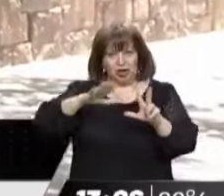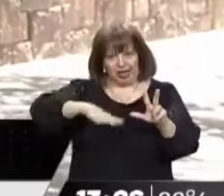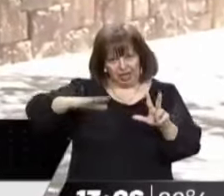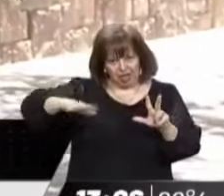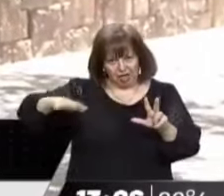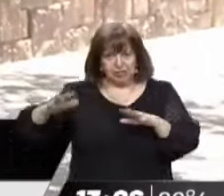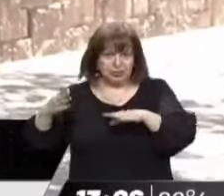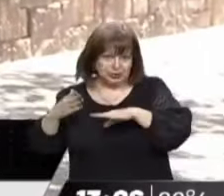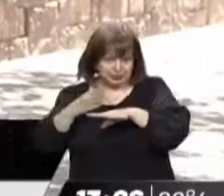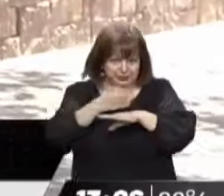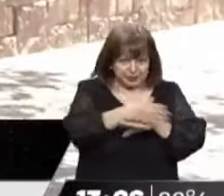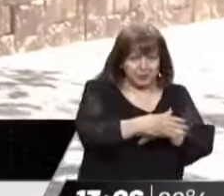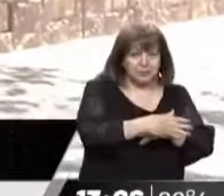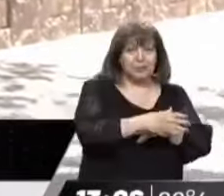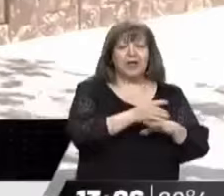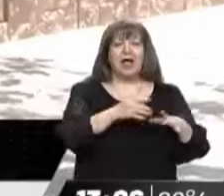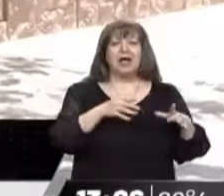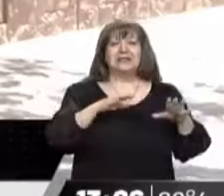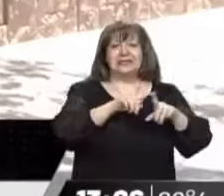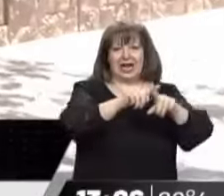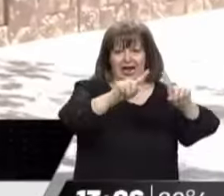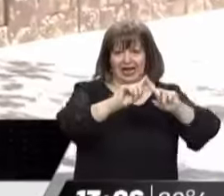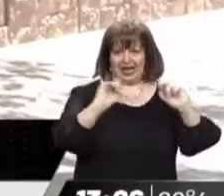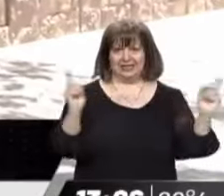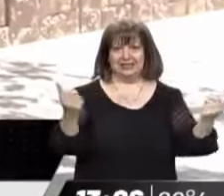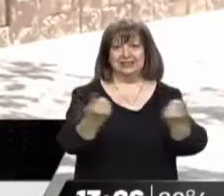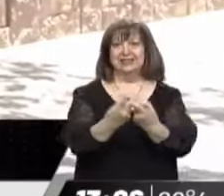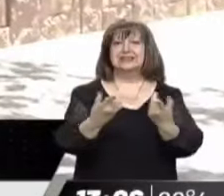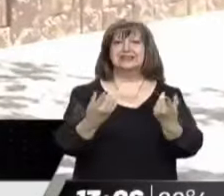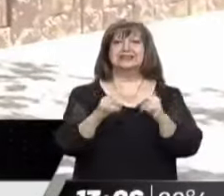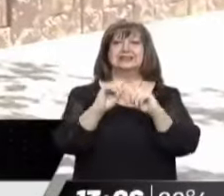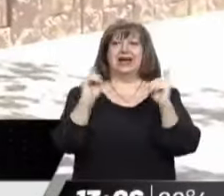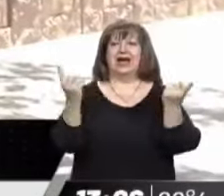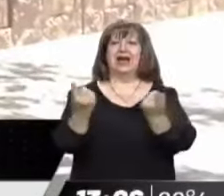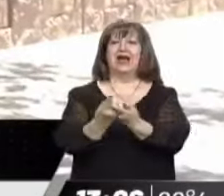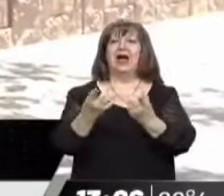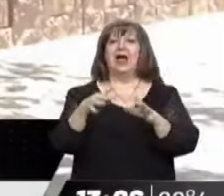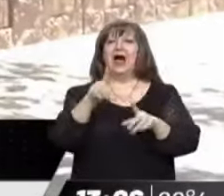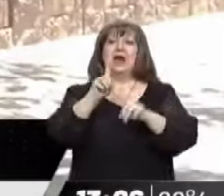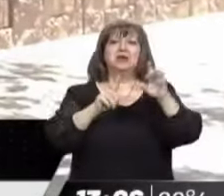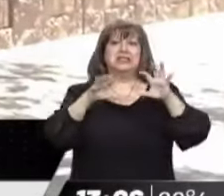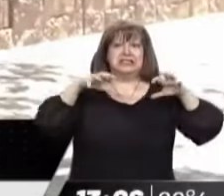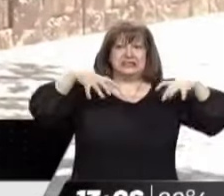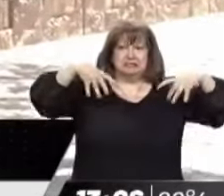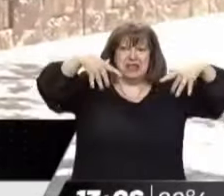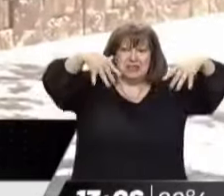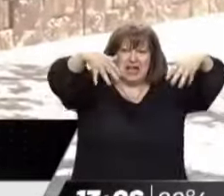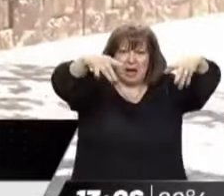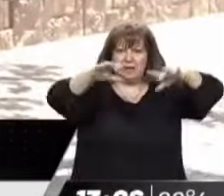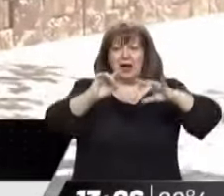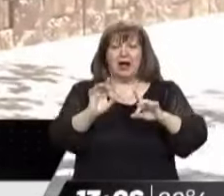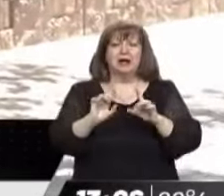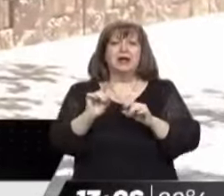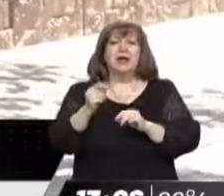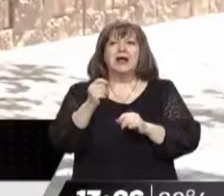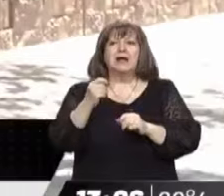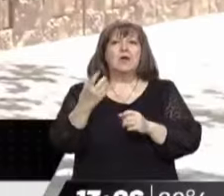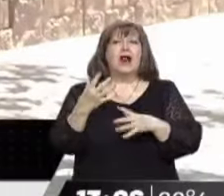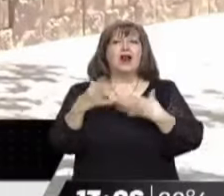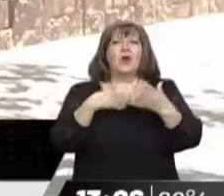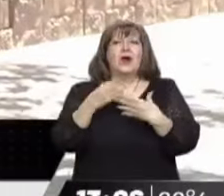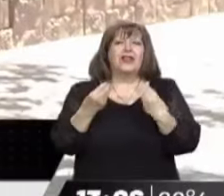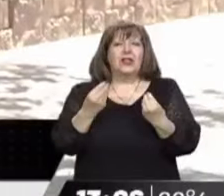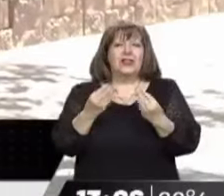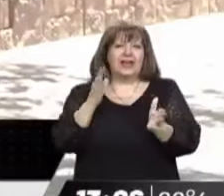que habían ingresado. Uno ingresa a esas salas, son temáticas, en este caso son muchas de terror, y el juego está en escapar de la